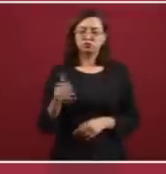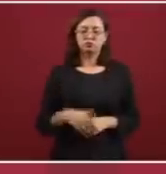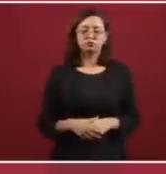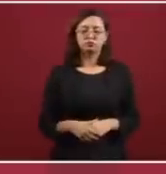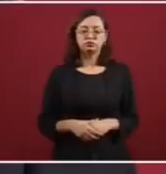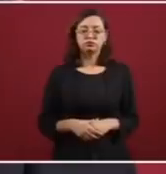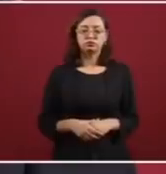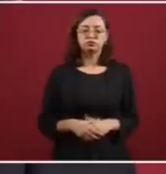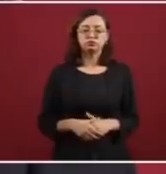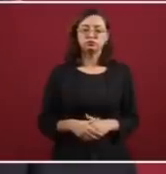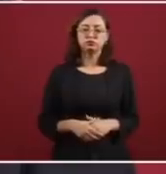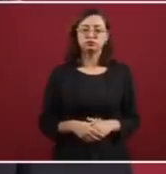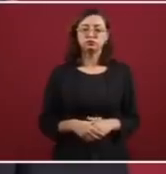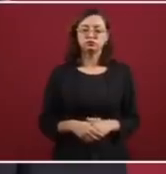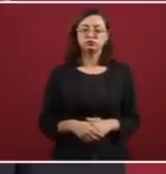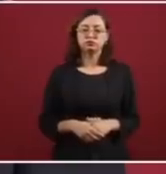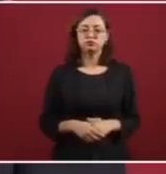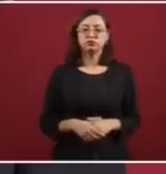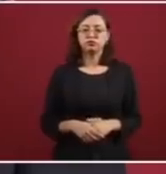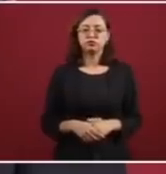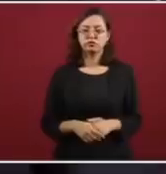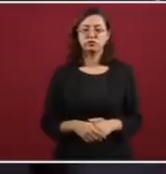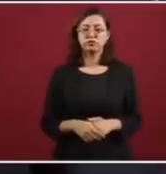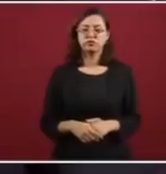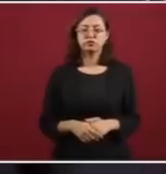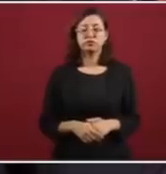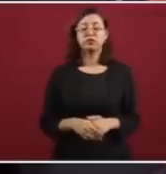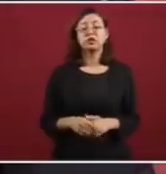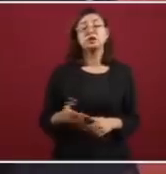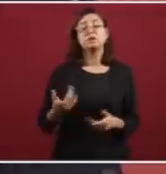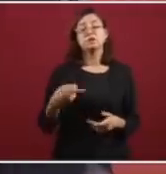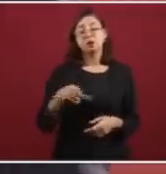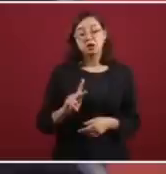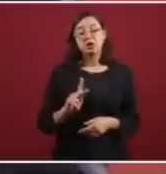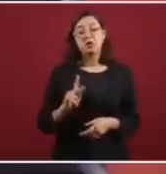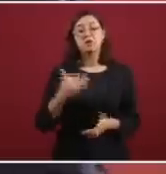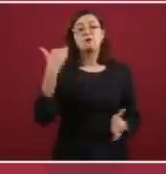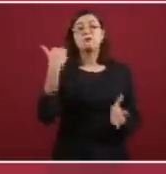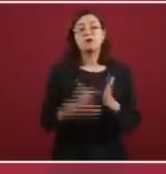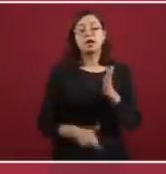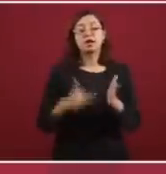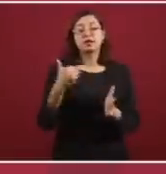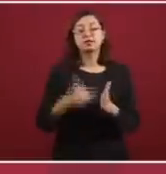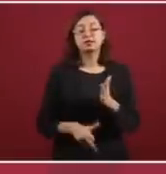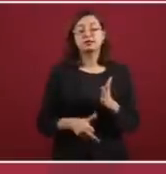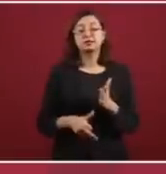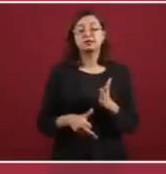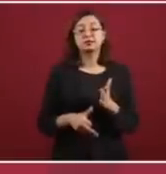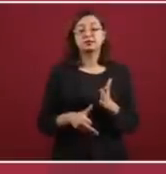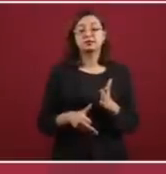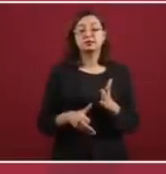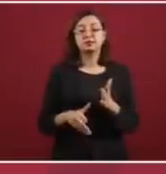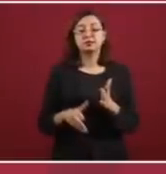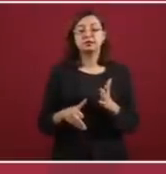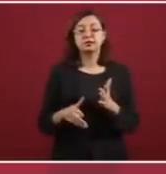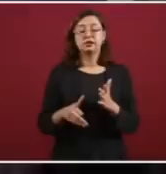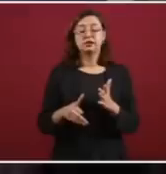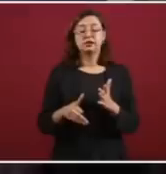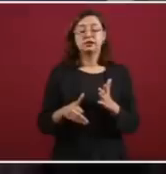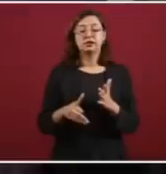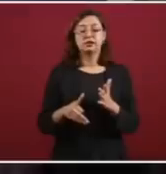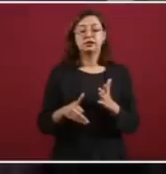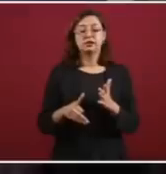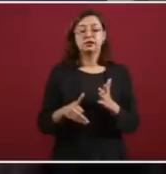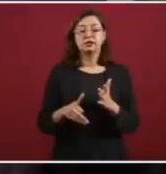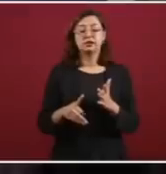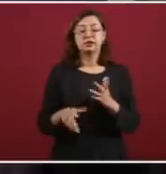es cosa de incorporar a los que están en